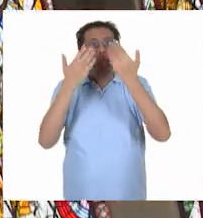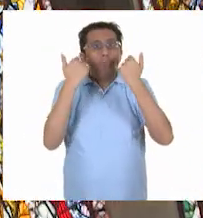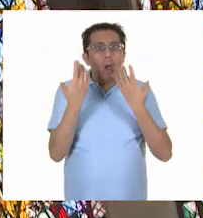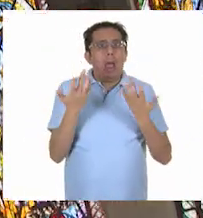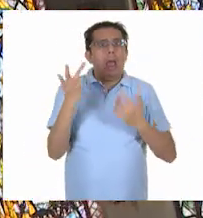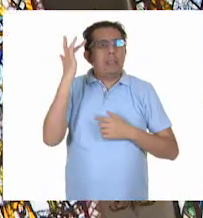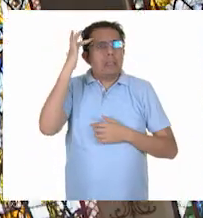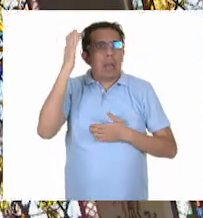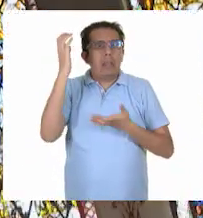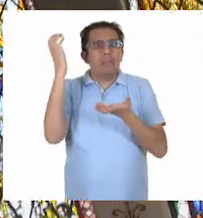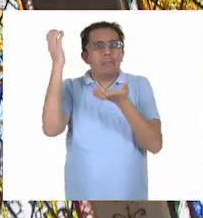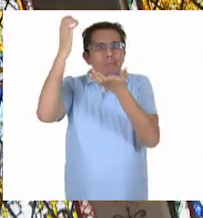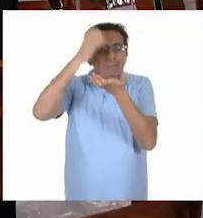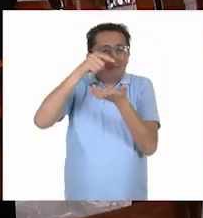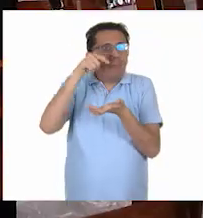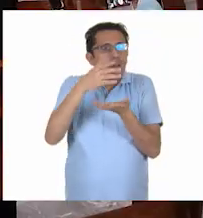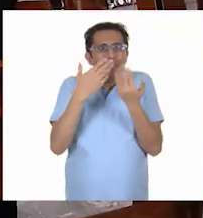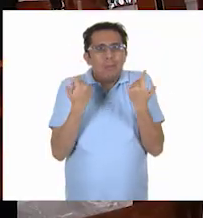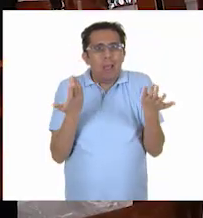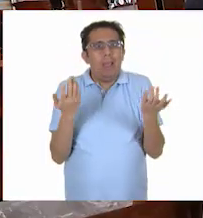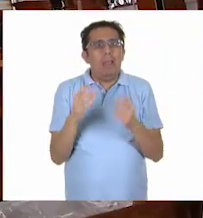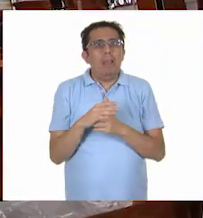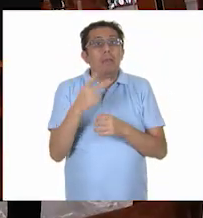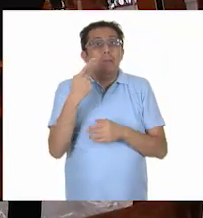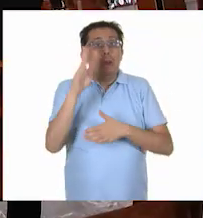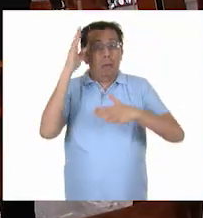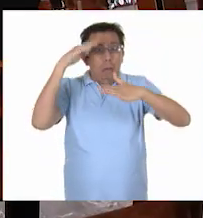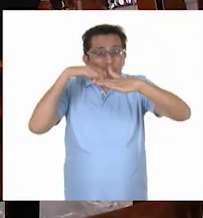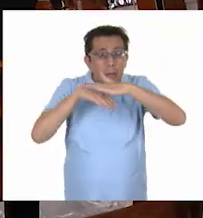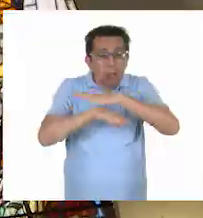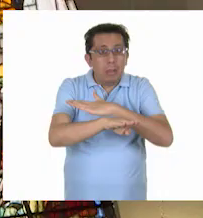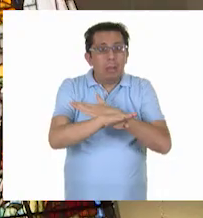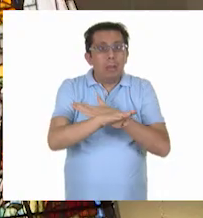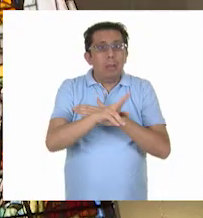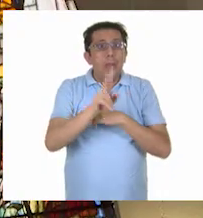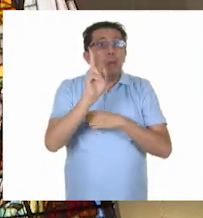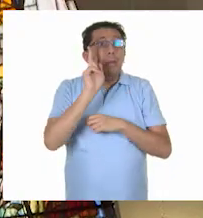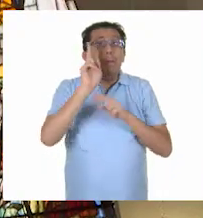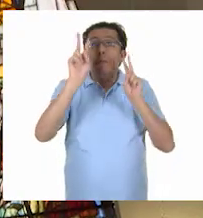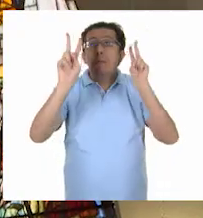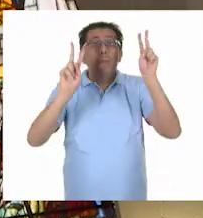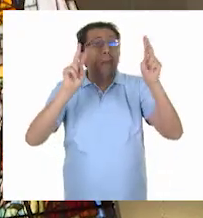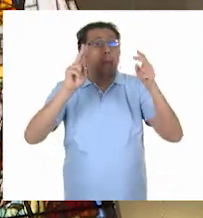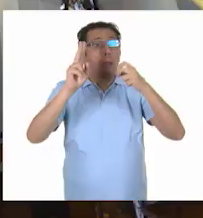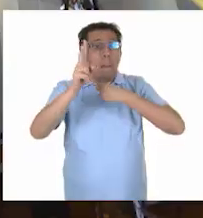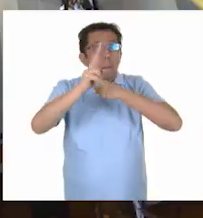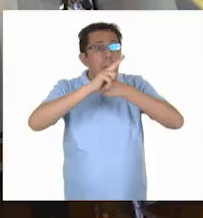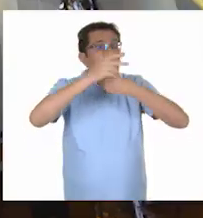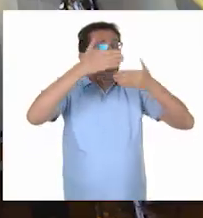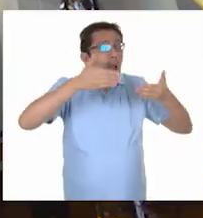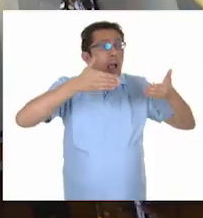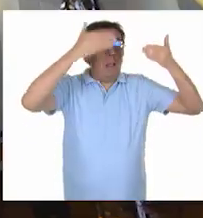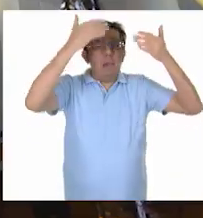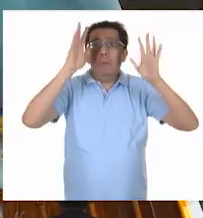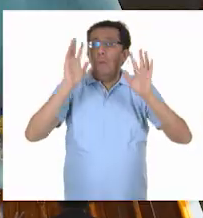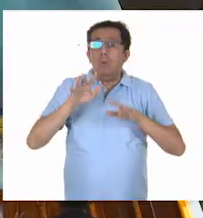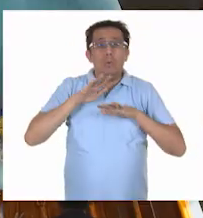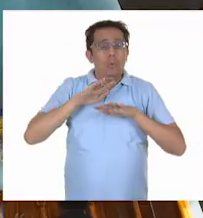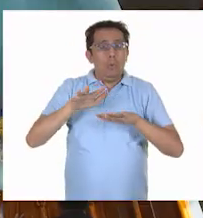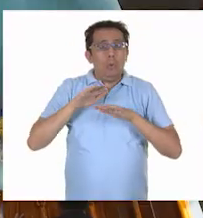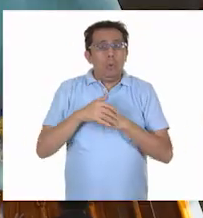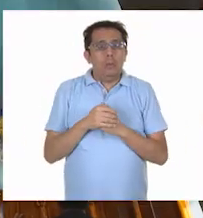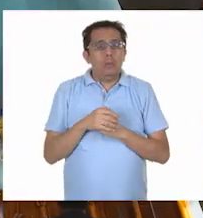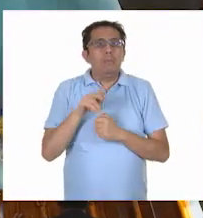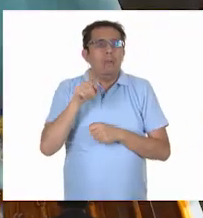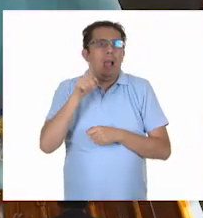allí. En cambio, uno entra y los vitrales son una verdadera maravilla. Ahí está Desiderio y ahí